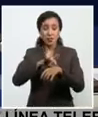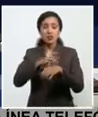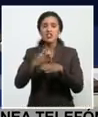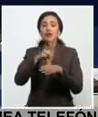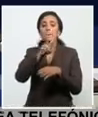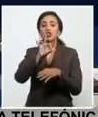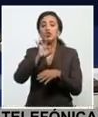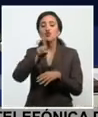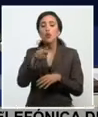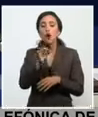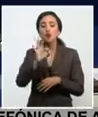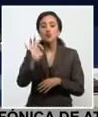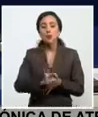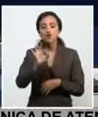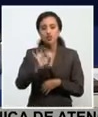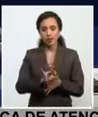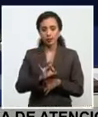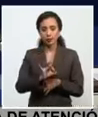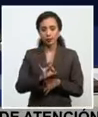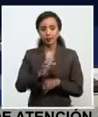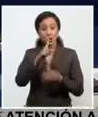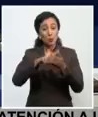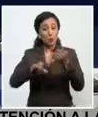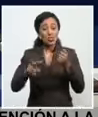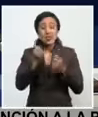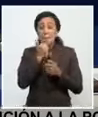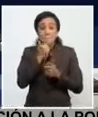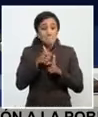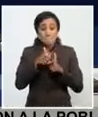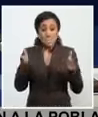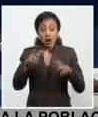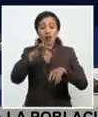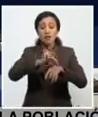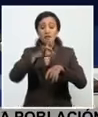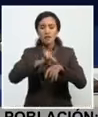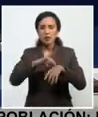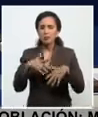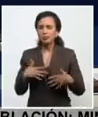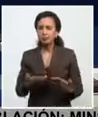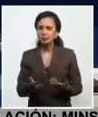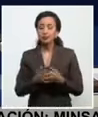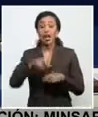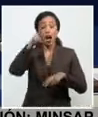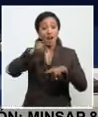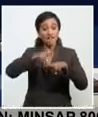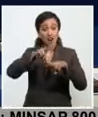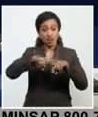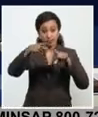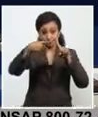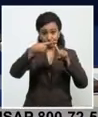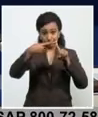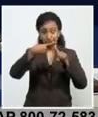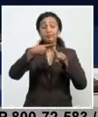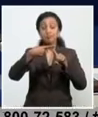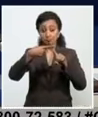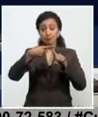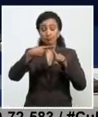28,8%. Las provincias más representativas fueron La Habana, en la cual